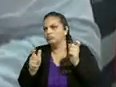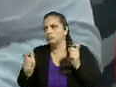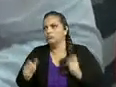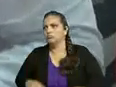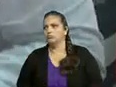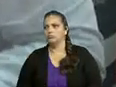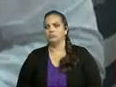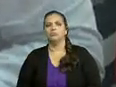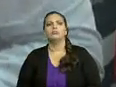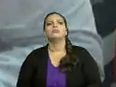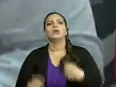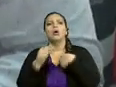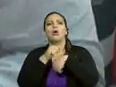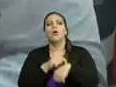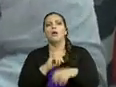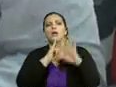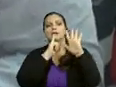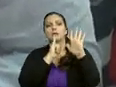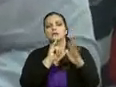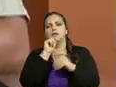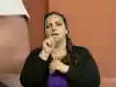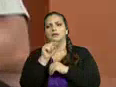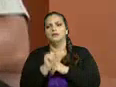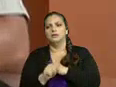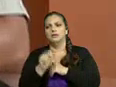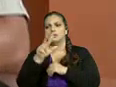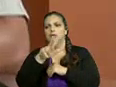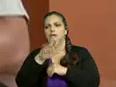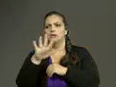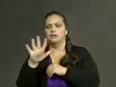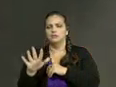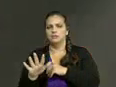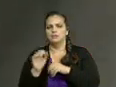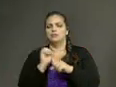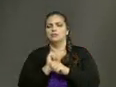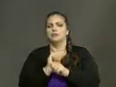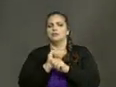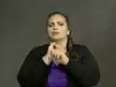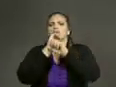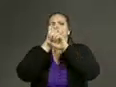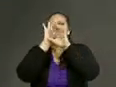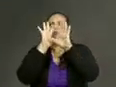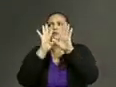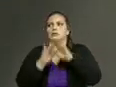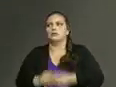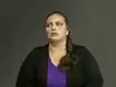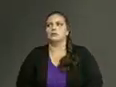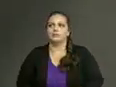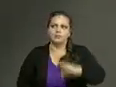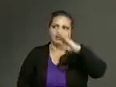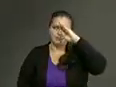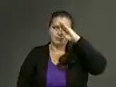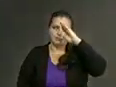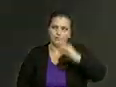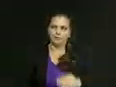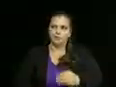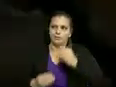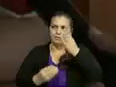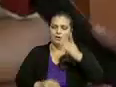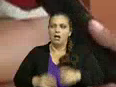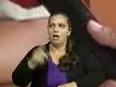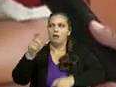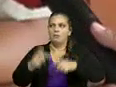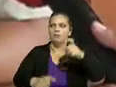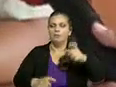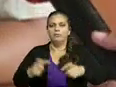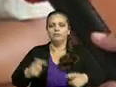las 6:35 de la mañana. El mayor de la policía, por su parte, señala que afortunadamente no hubo personas heridas. Por